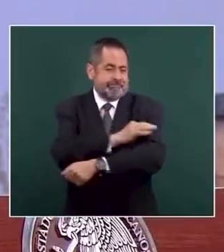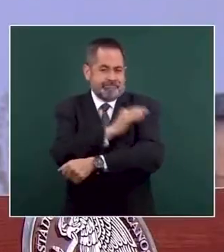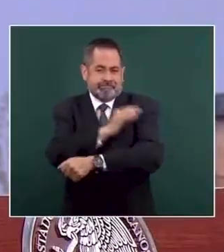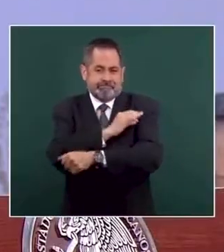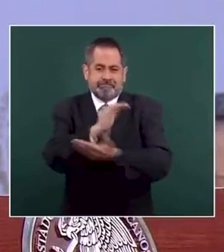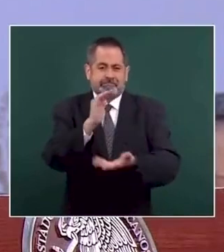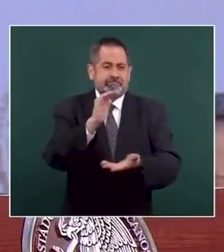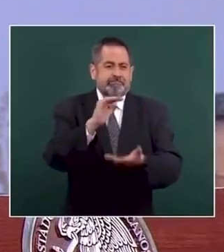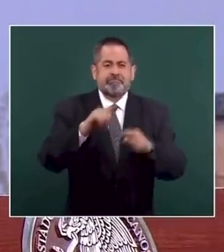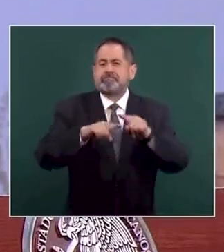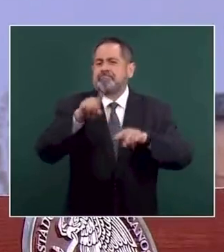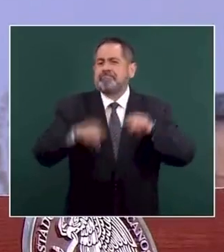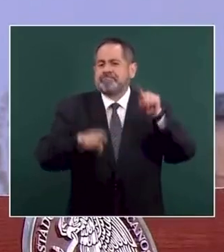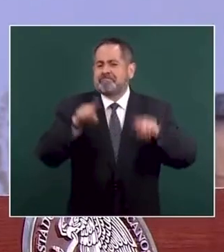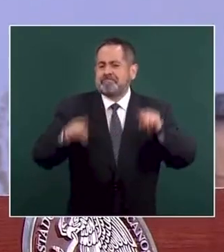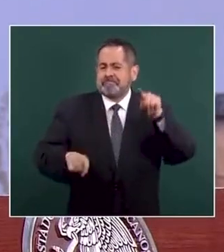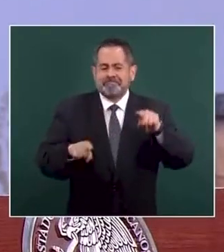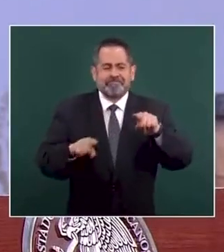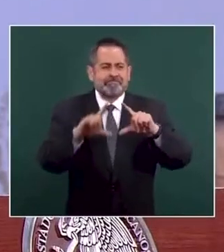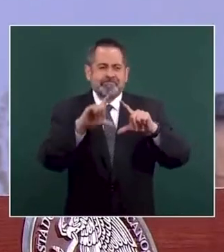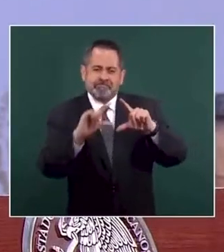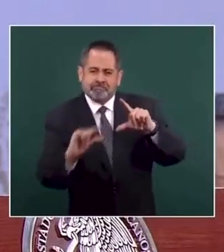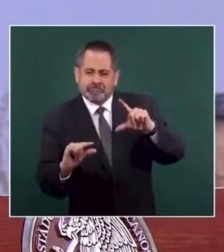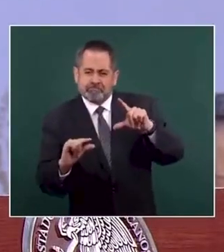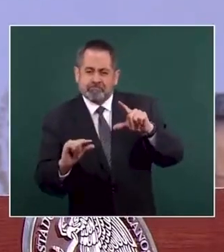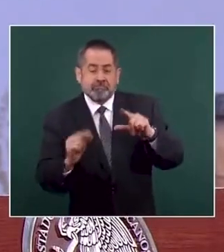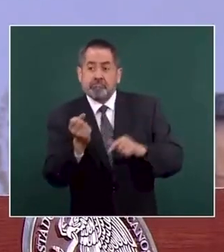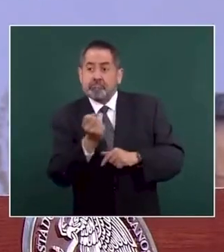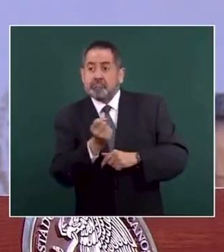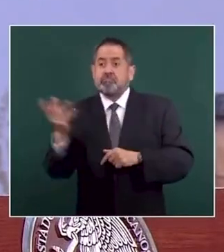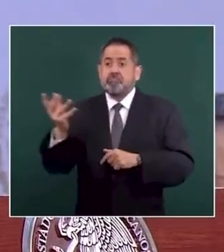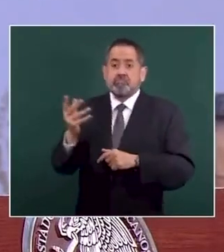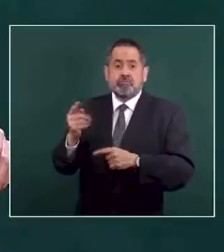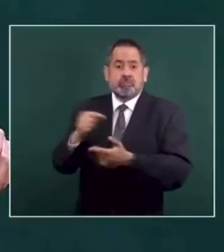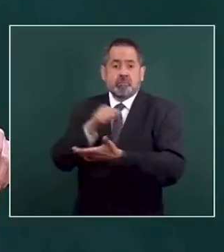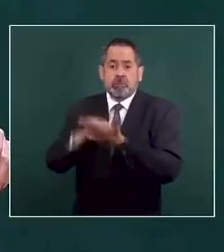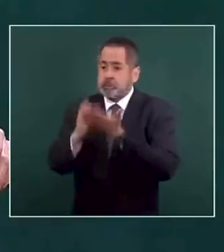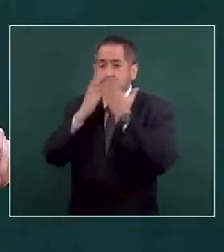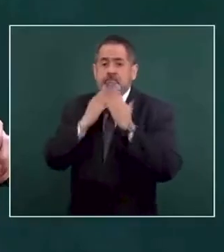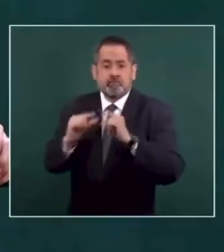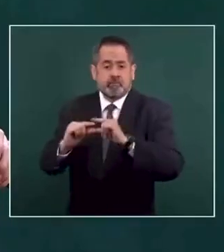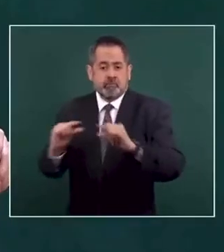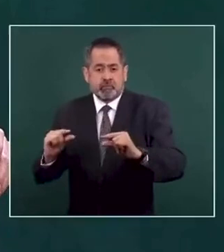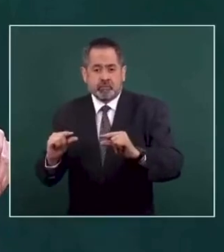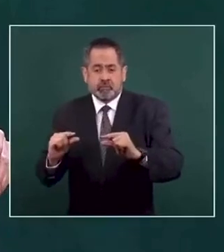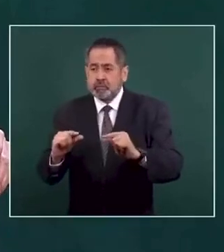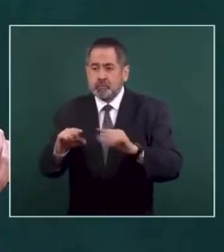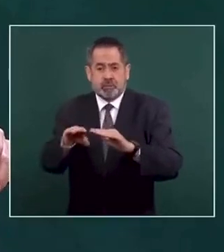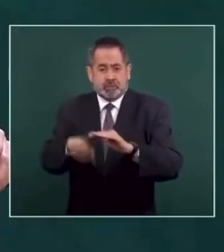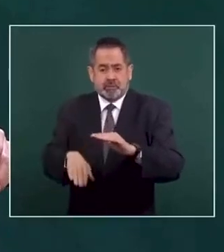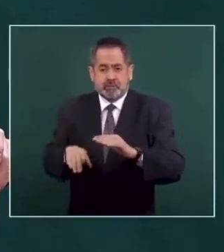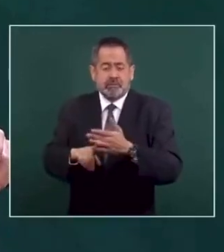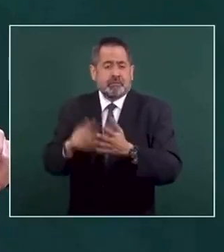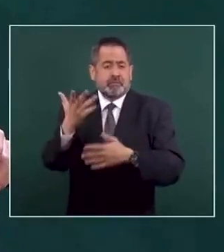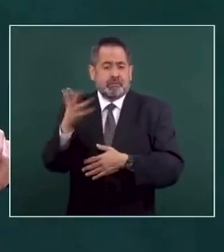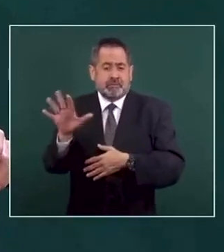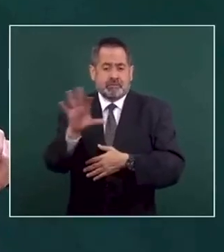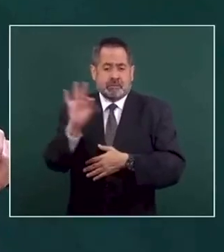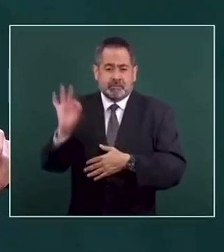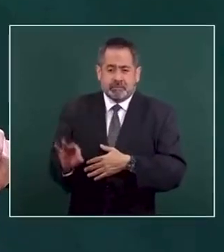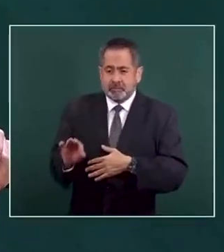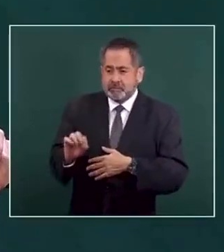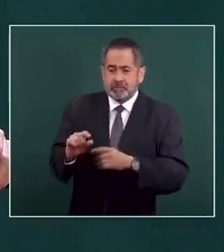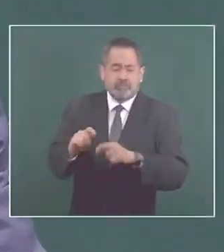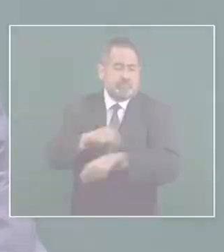Hay regiones extensas del mundo que representan 70% de la población, que tienen menos de 10% de